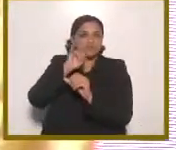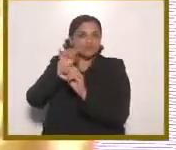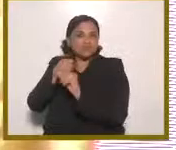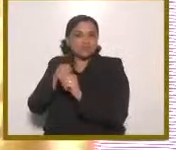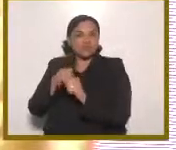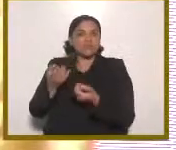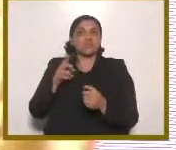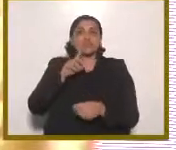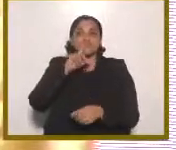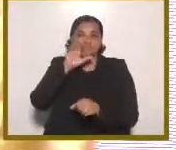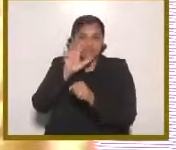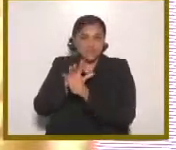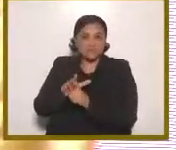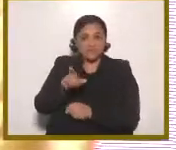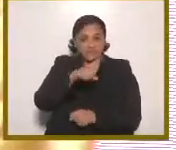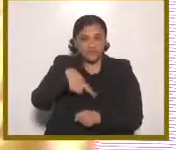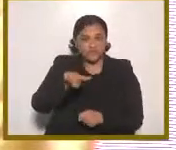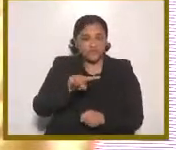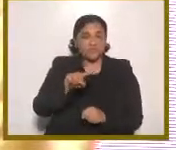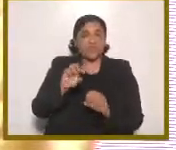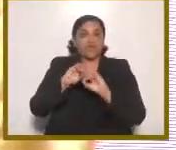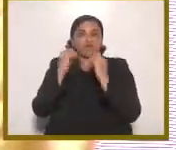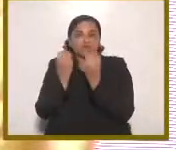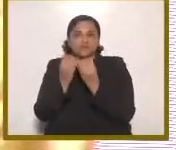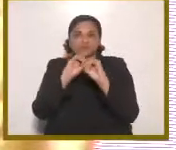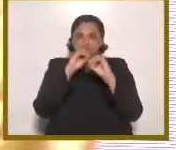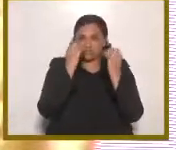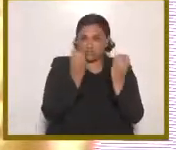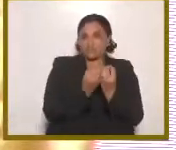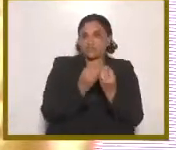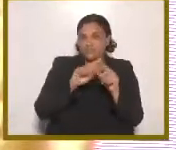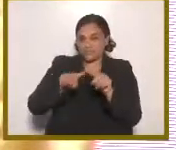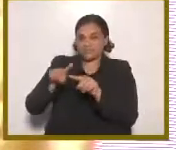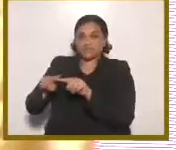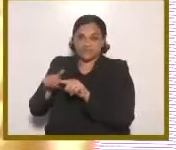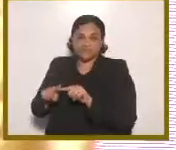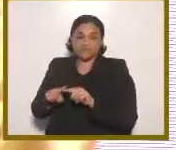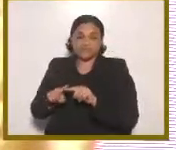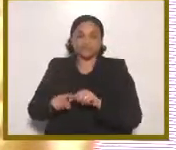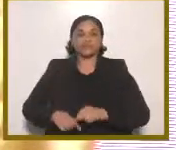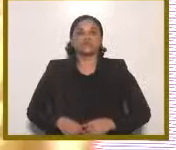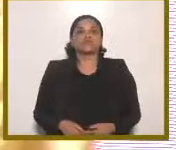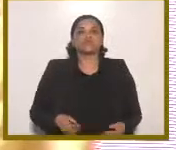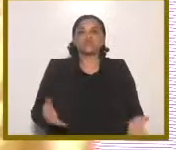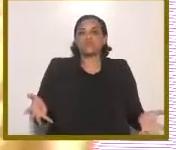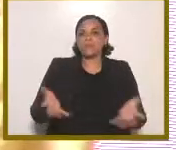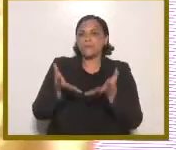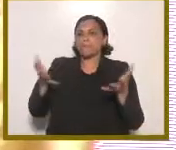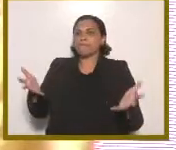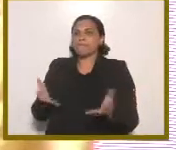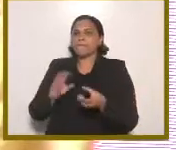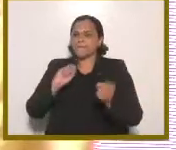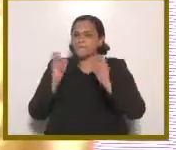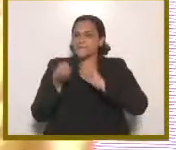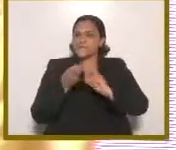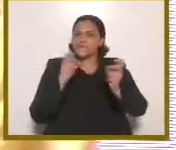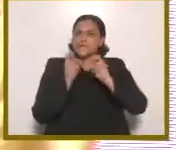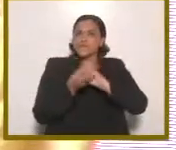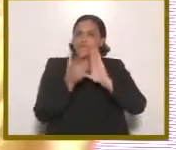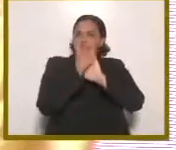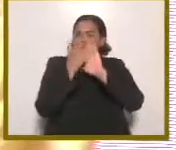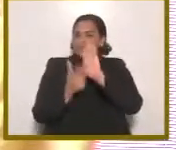dirección partidista y a sus instancias disciplinarias. Impulsar las reformas de modificación a las